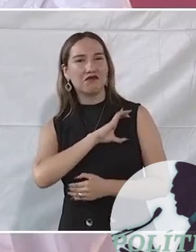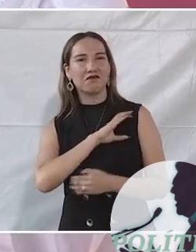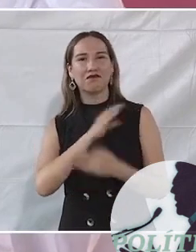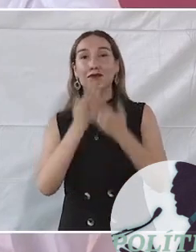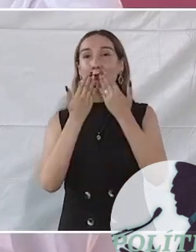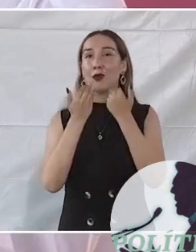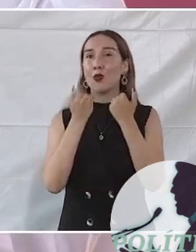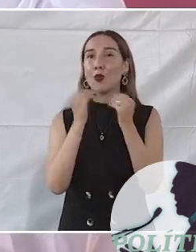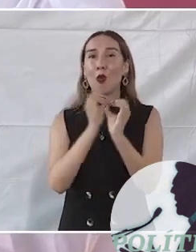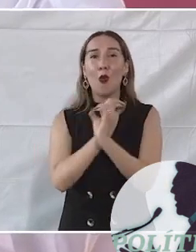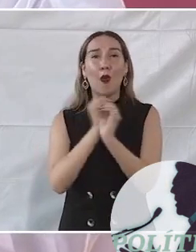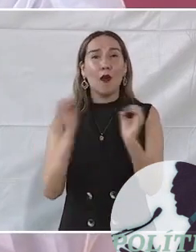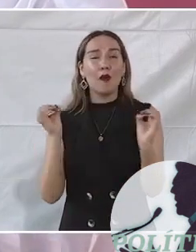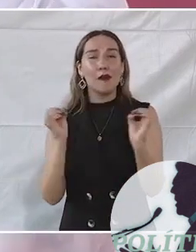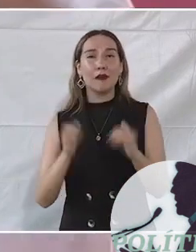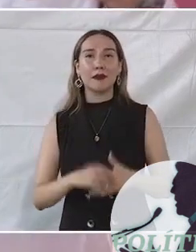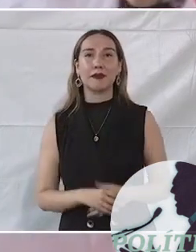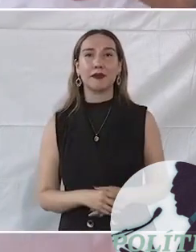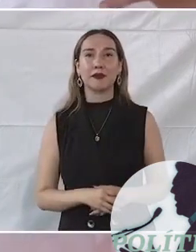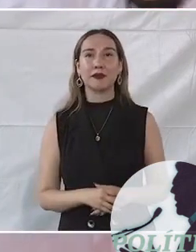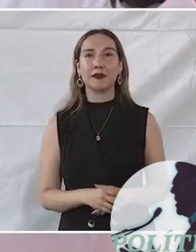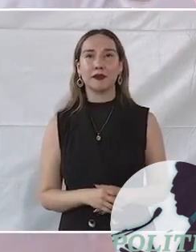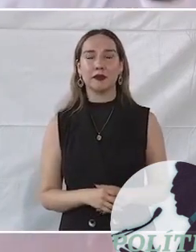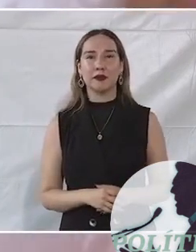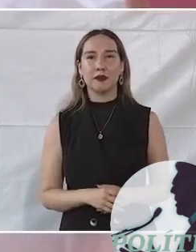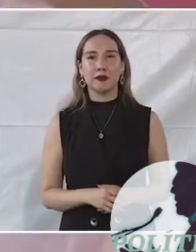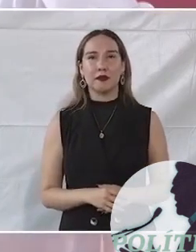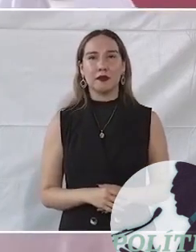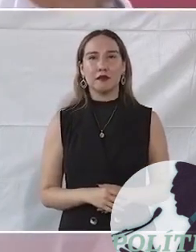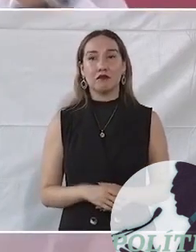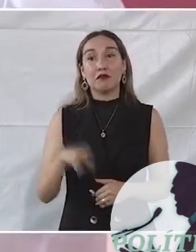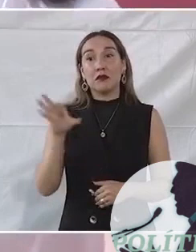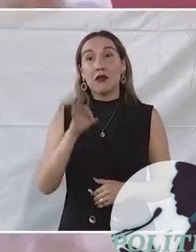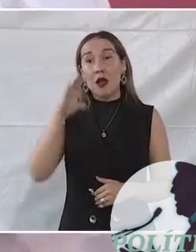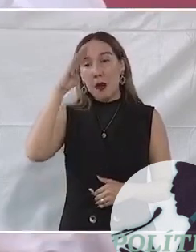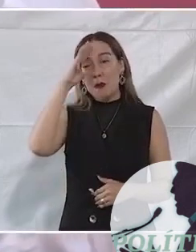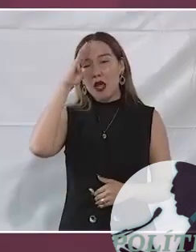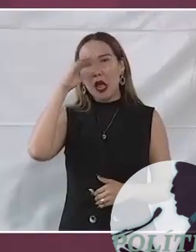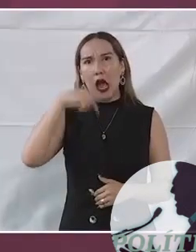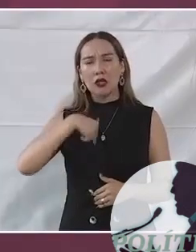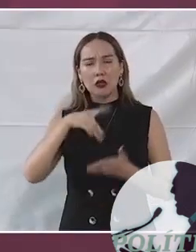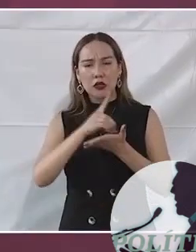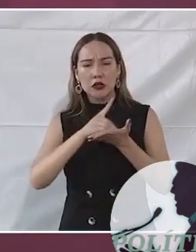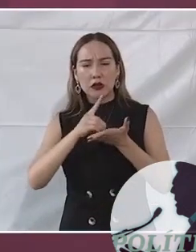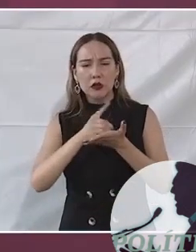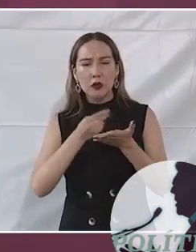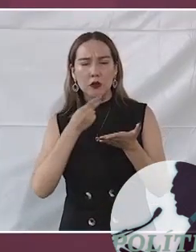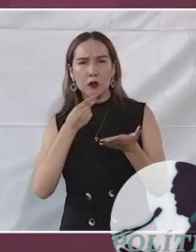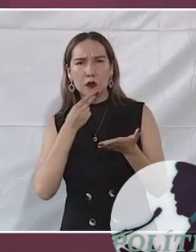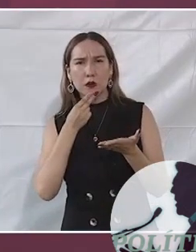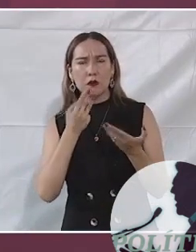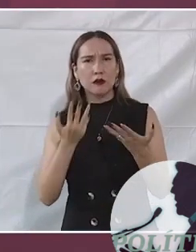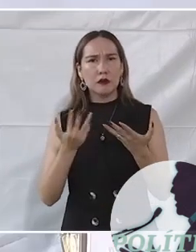está vacío y cree que con la droga va a poder